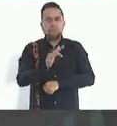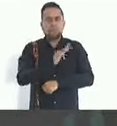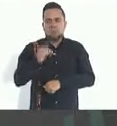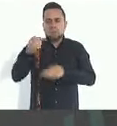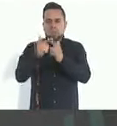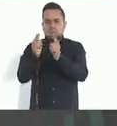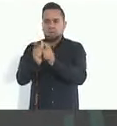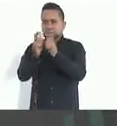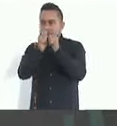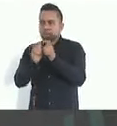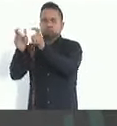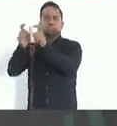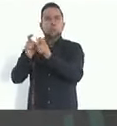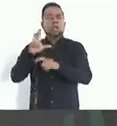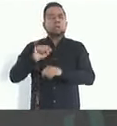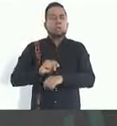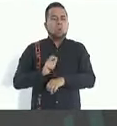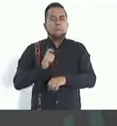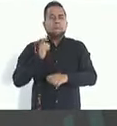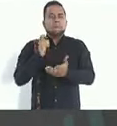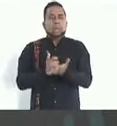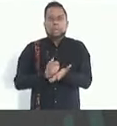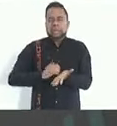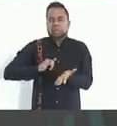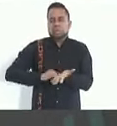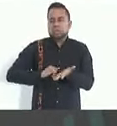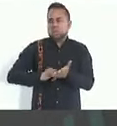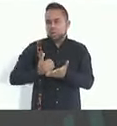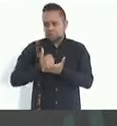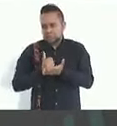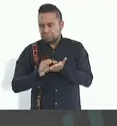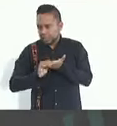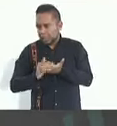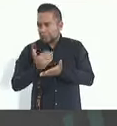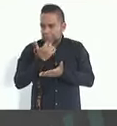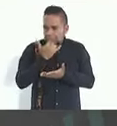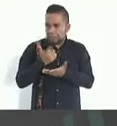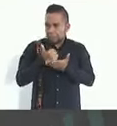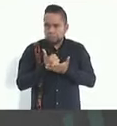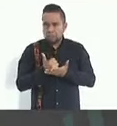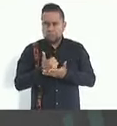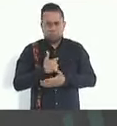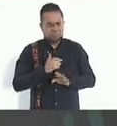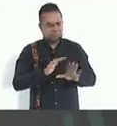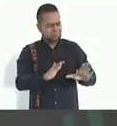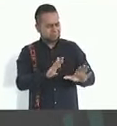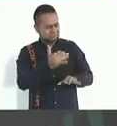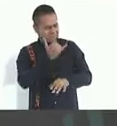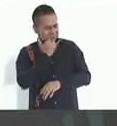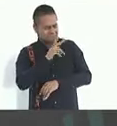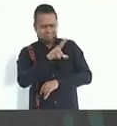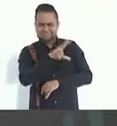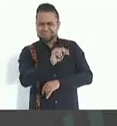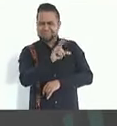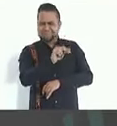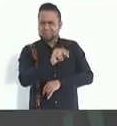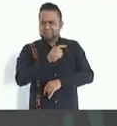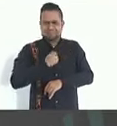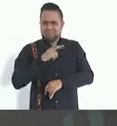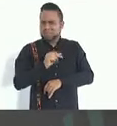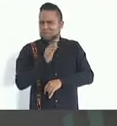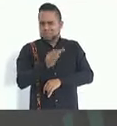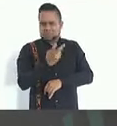arriba no pagaran impuestos. Les dije, no, ya eso no puede